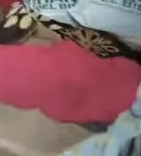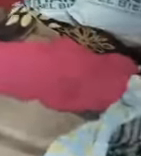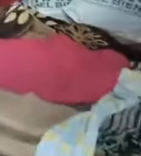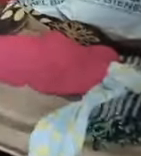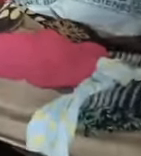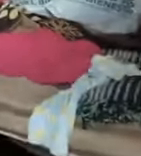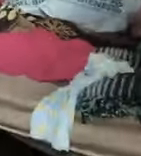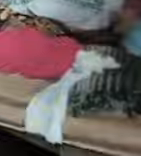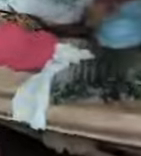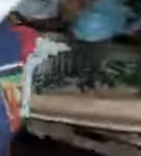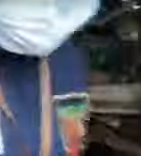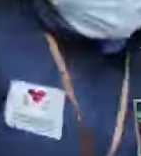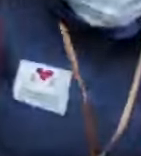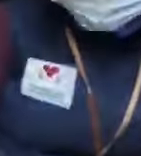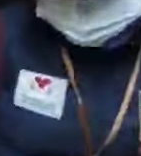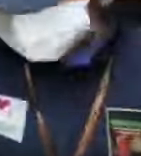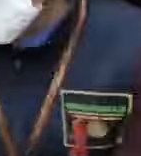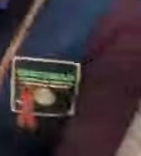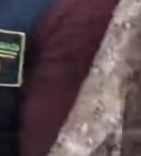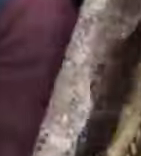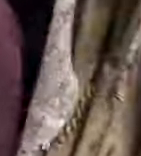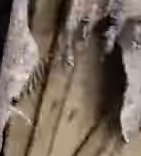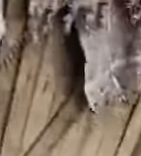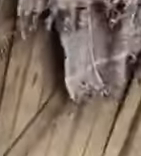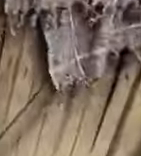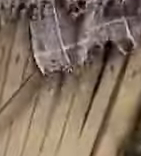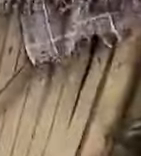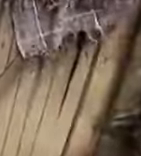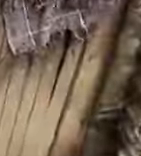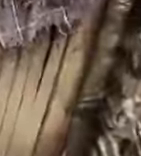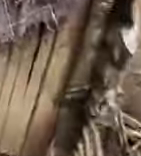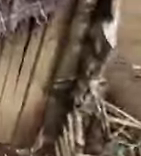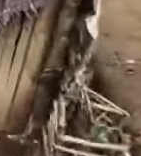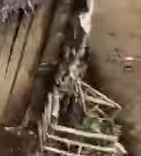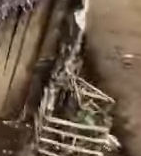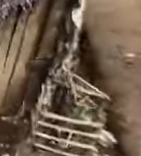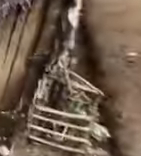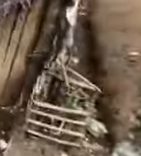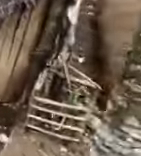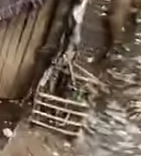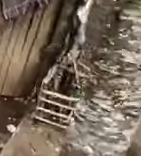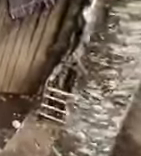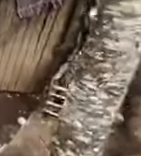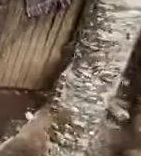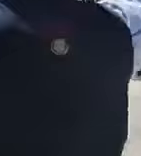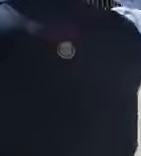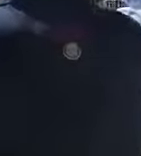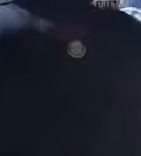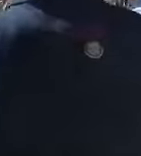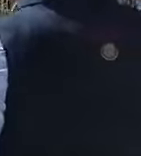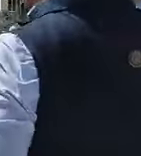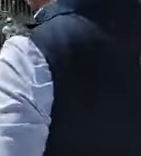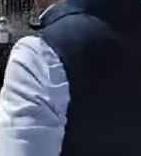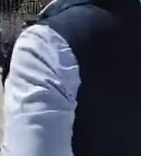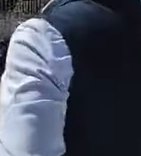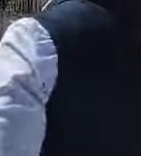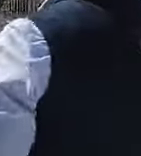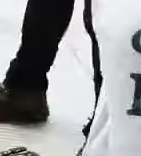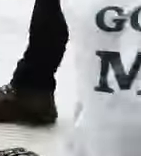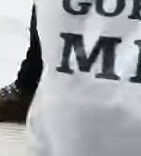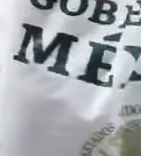a resarcir una deuda histórica con las comunidades más vulnerables del país.